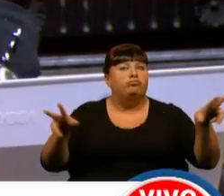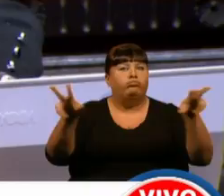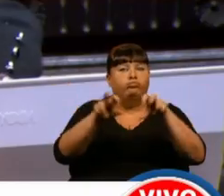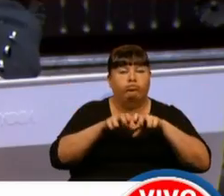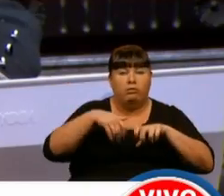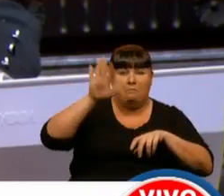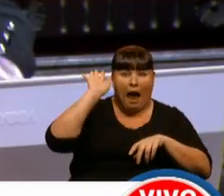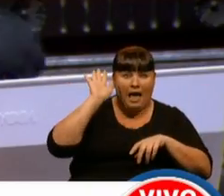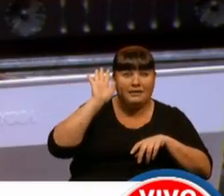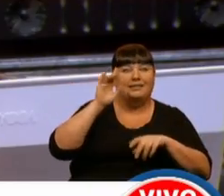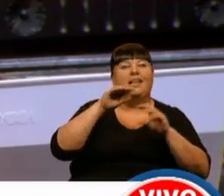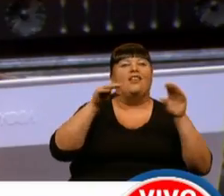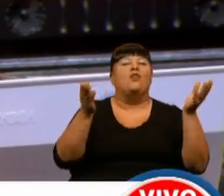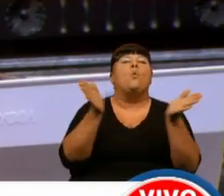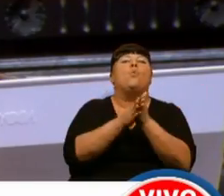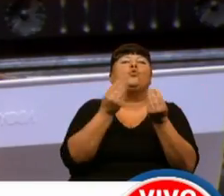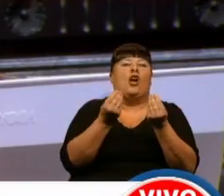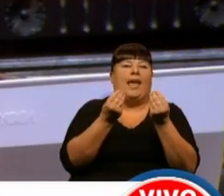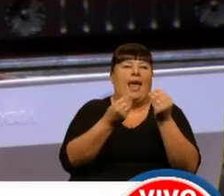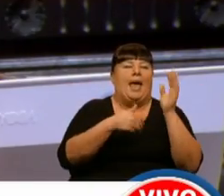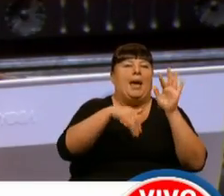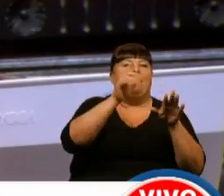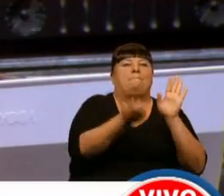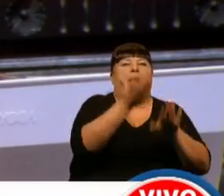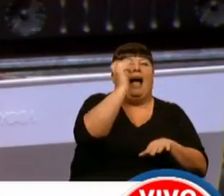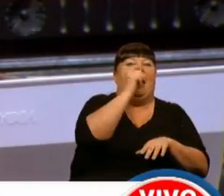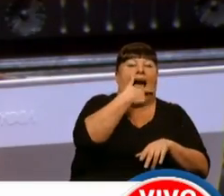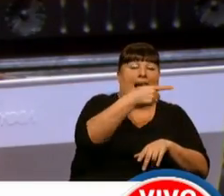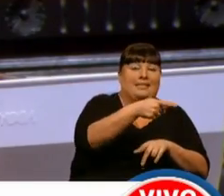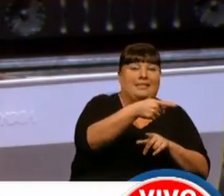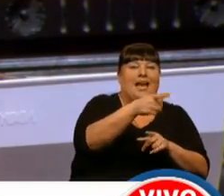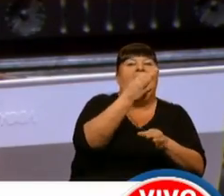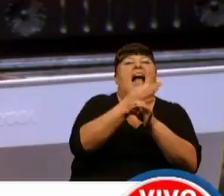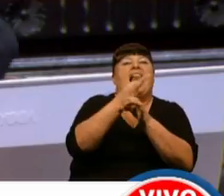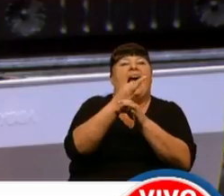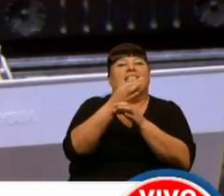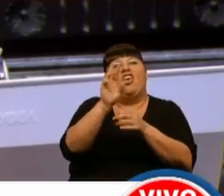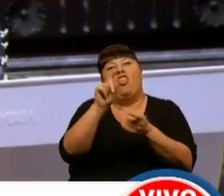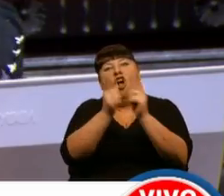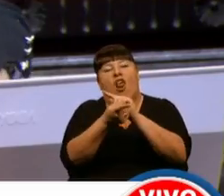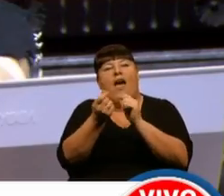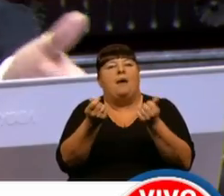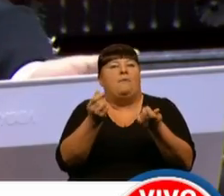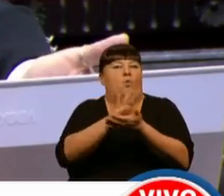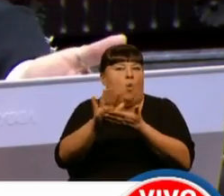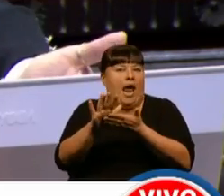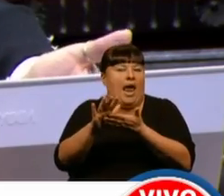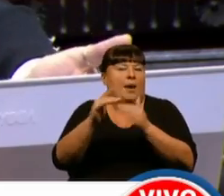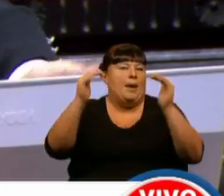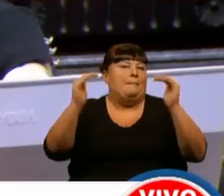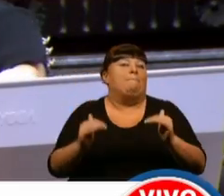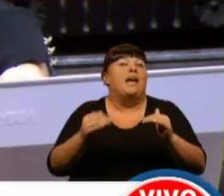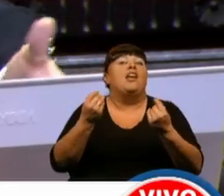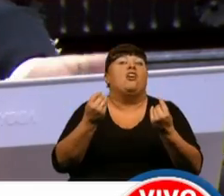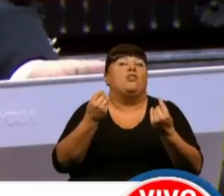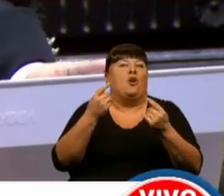la mayor recaudación de la combinación entre mayores precios del gas y tipo de cambio con nuevos costos y muy reducidos debido